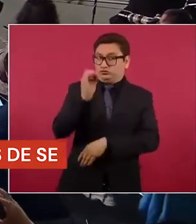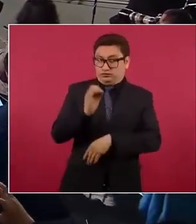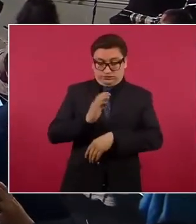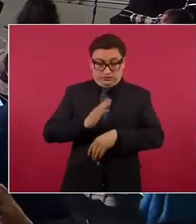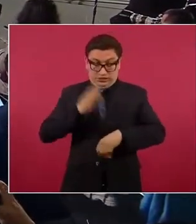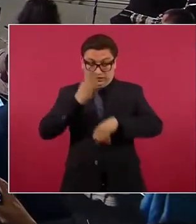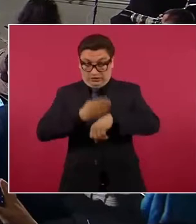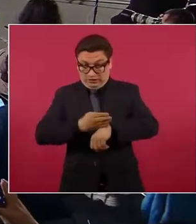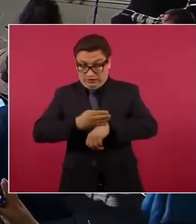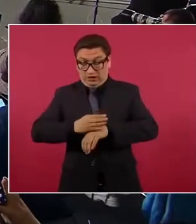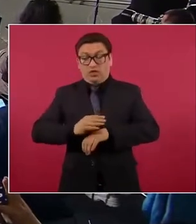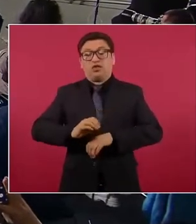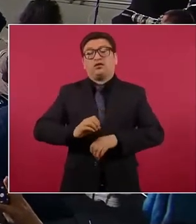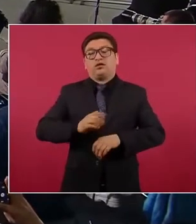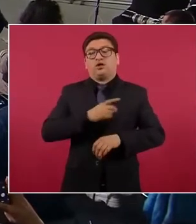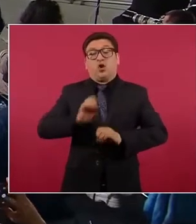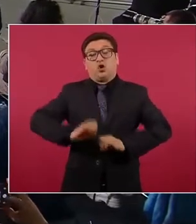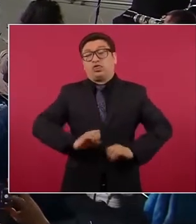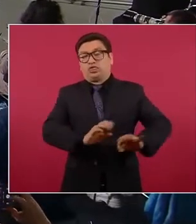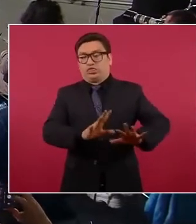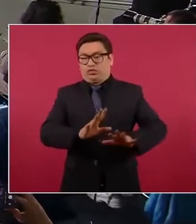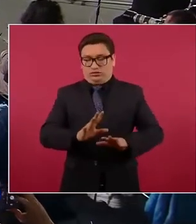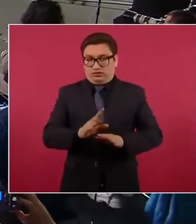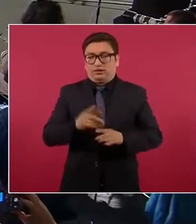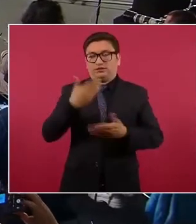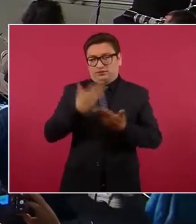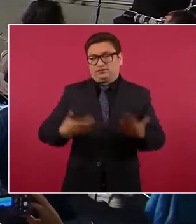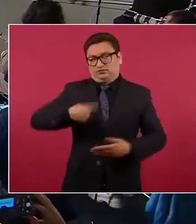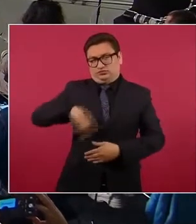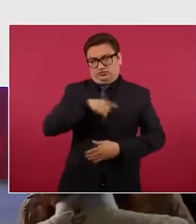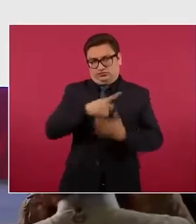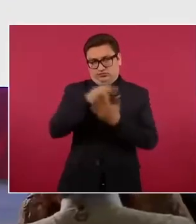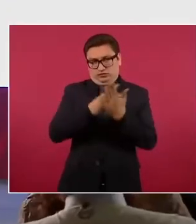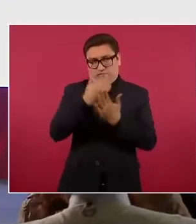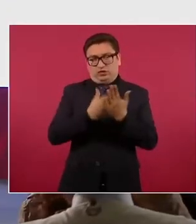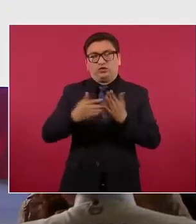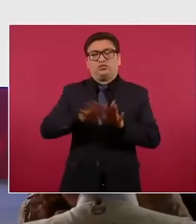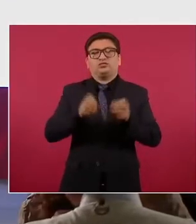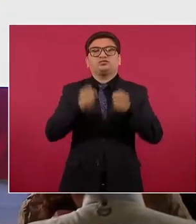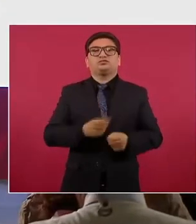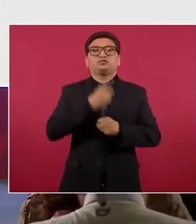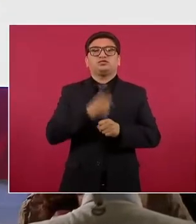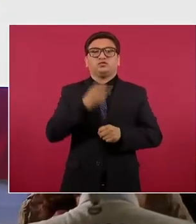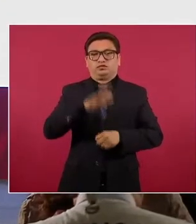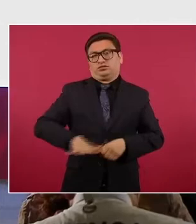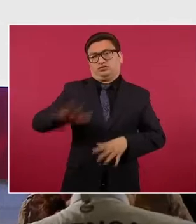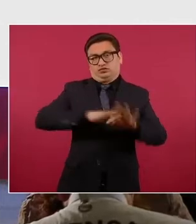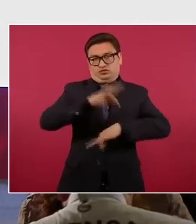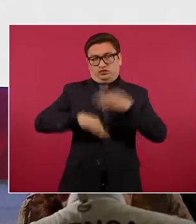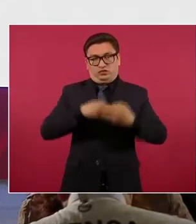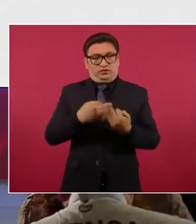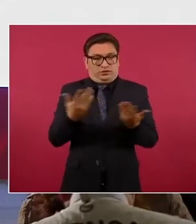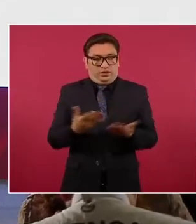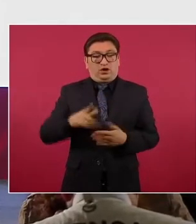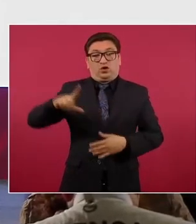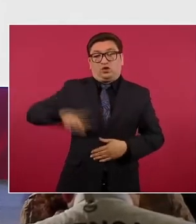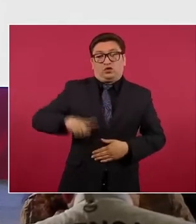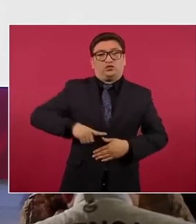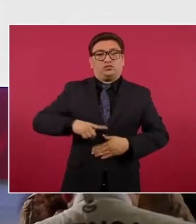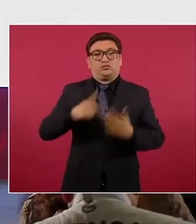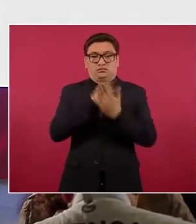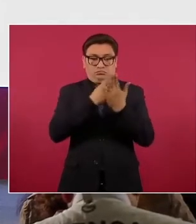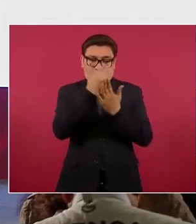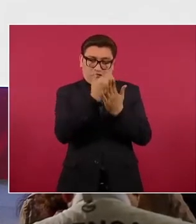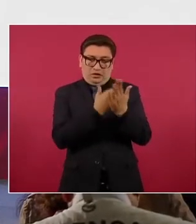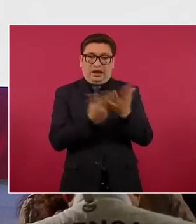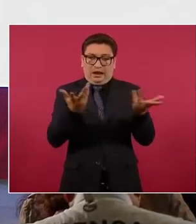dentro de la Estrategia Nacional de Seguridad Pública, que es una política en la cual participan con